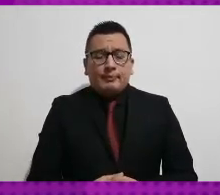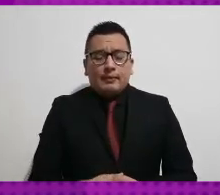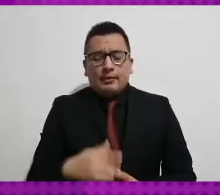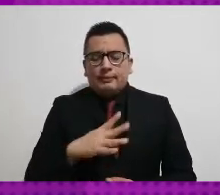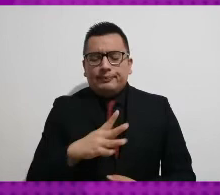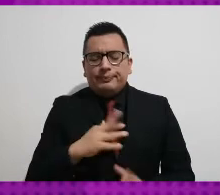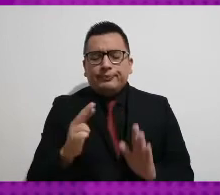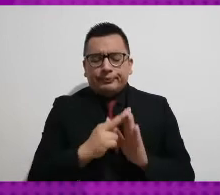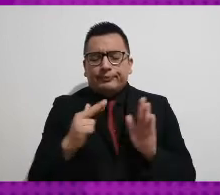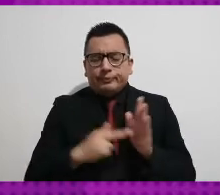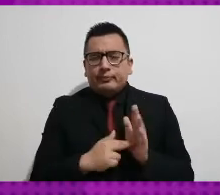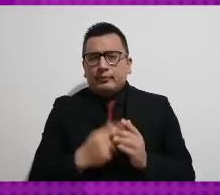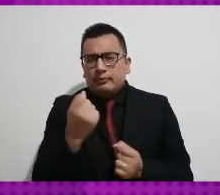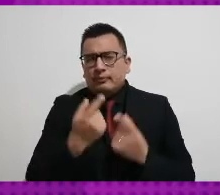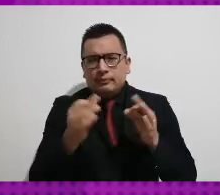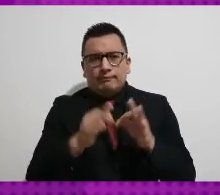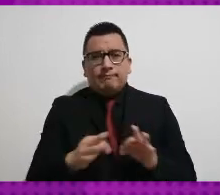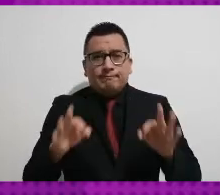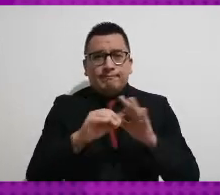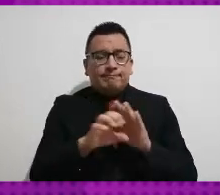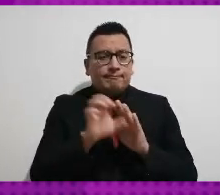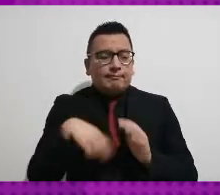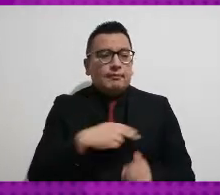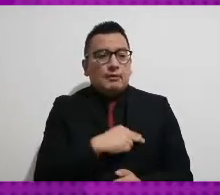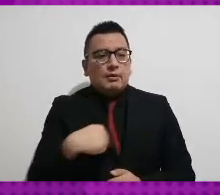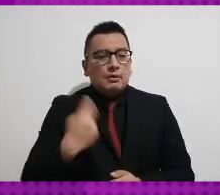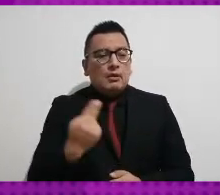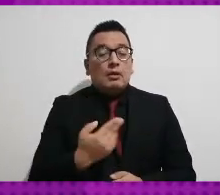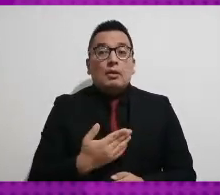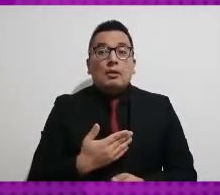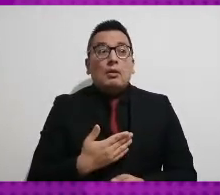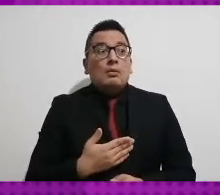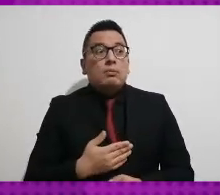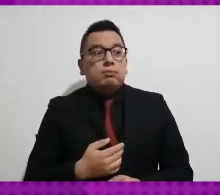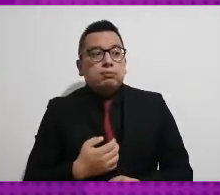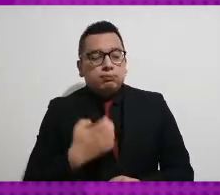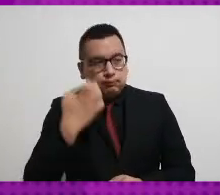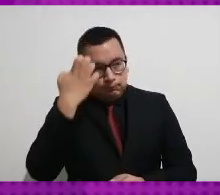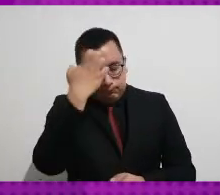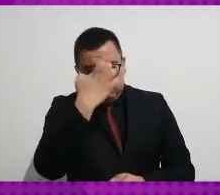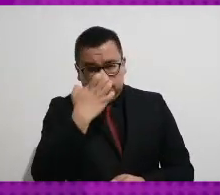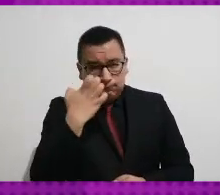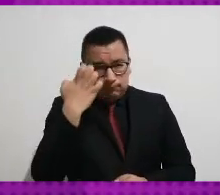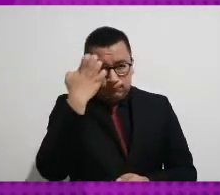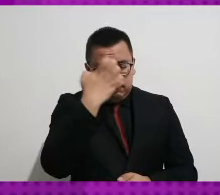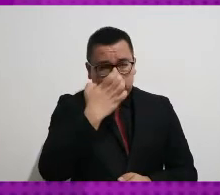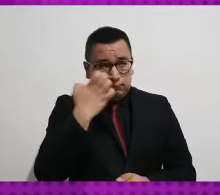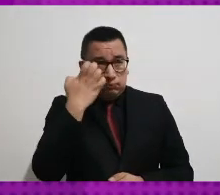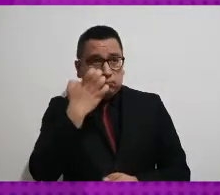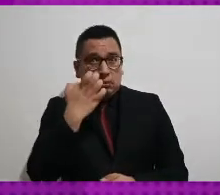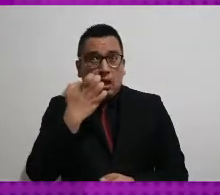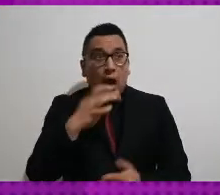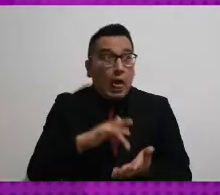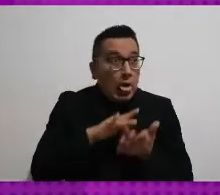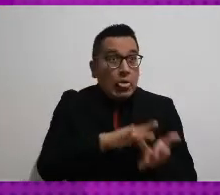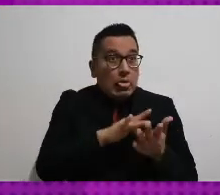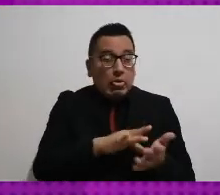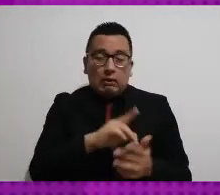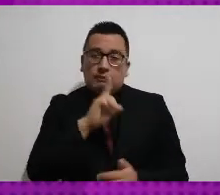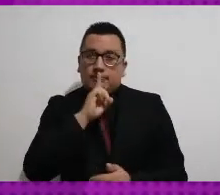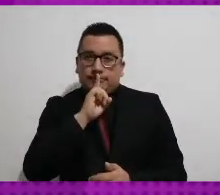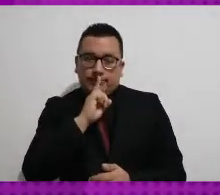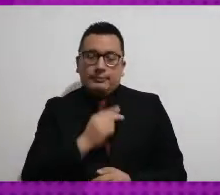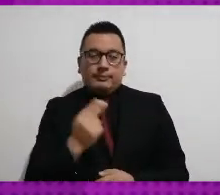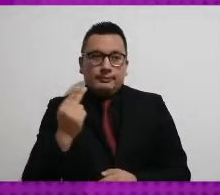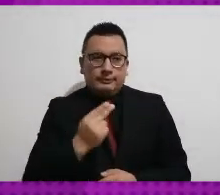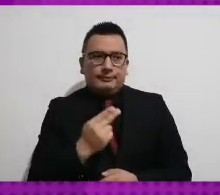de la auditoría de cumplimiento, que son el juicio y escepticismo profesional, que debe existir un control de